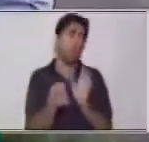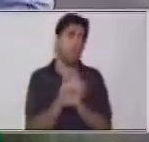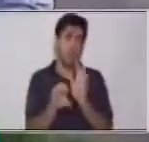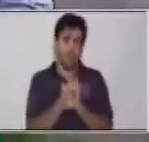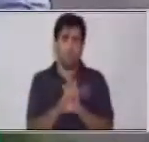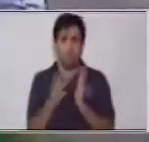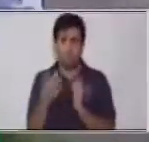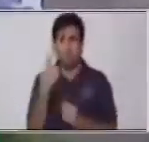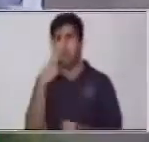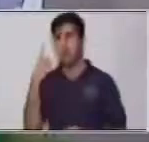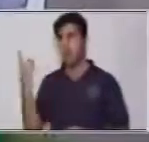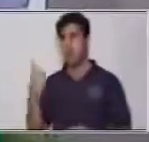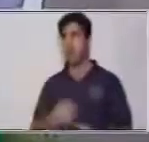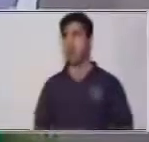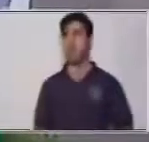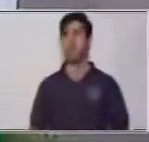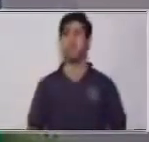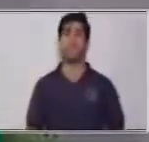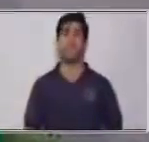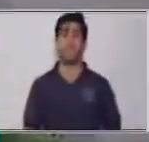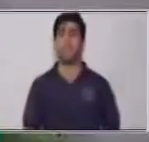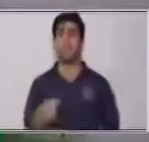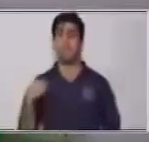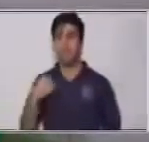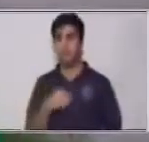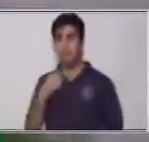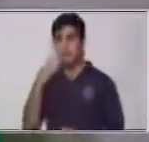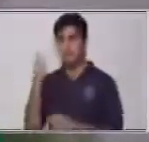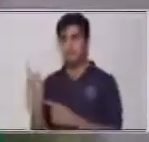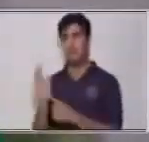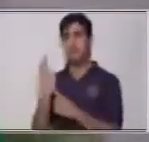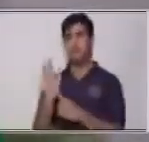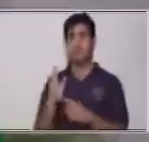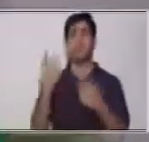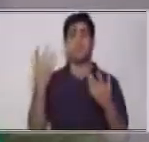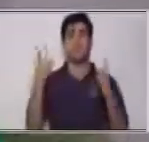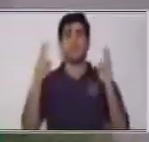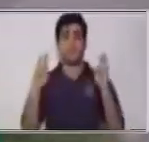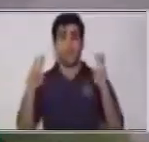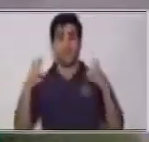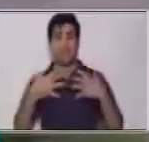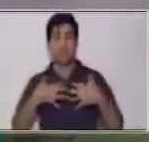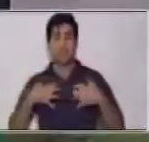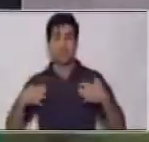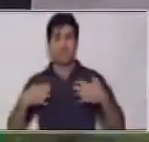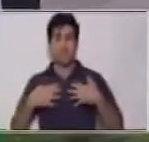mencionar un texto de ciencias naturales.